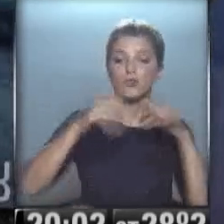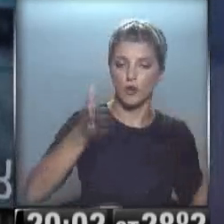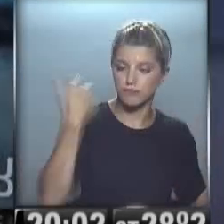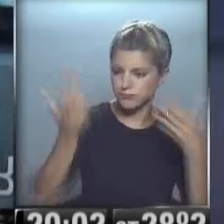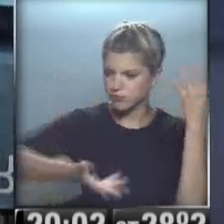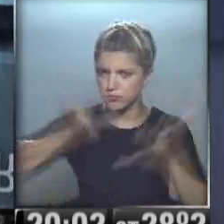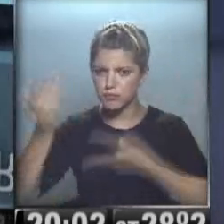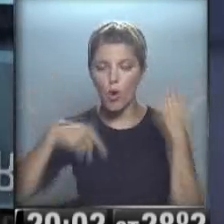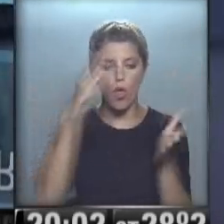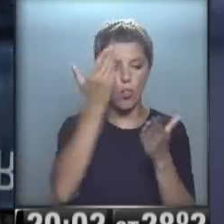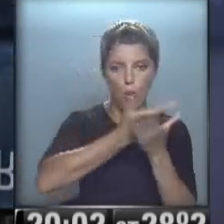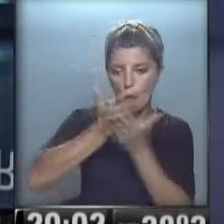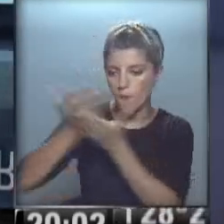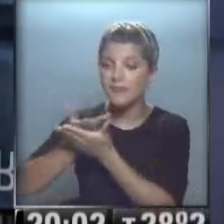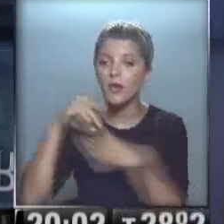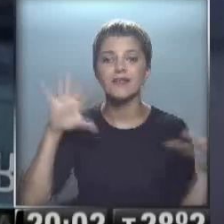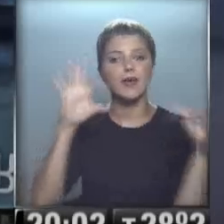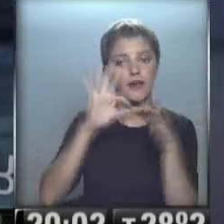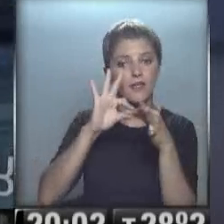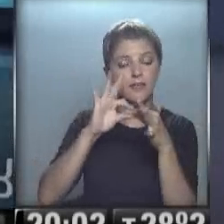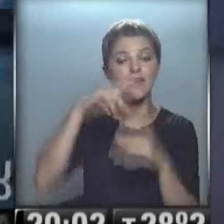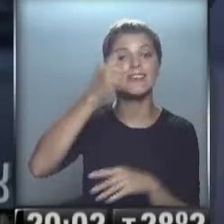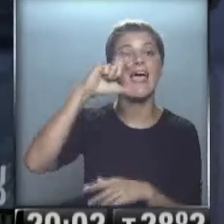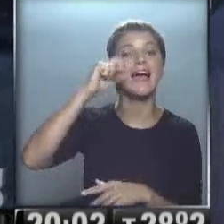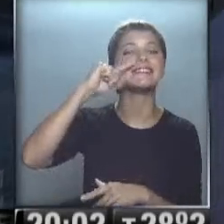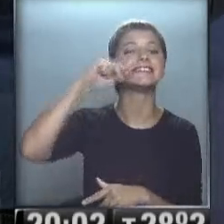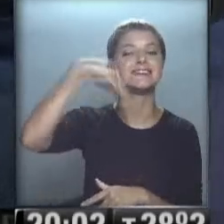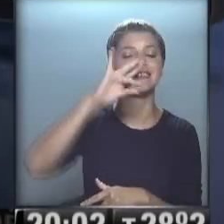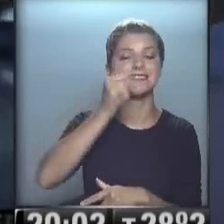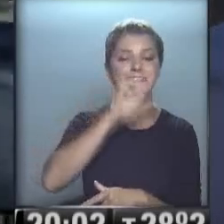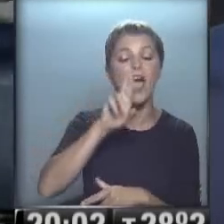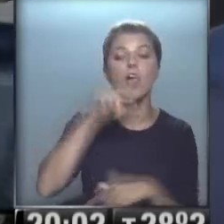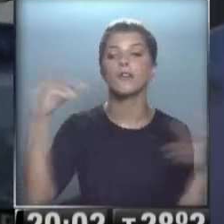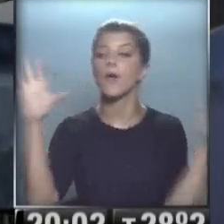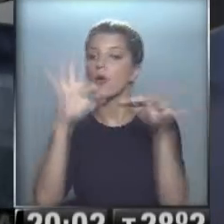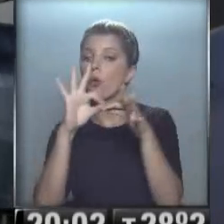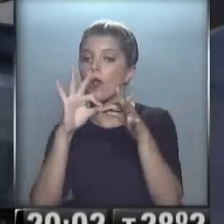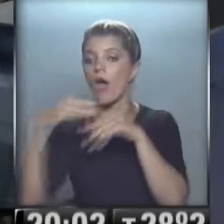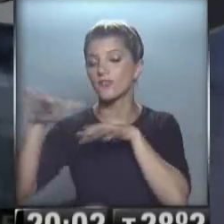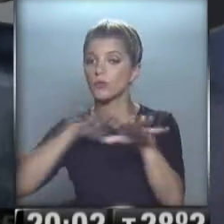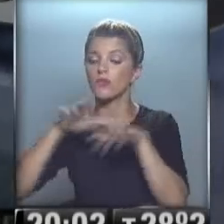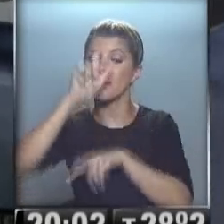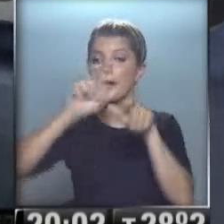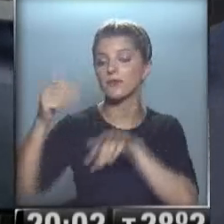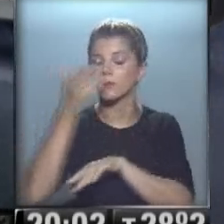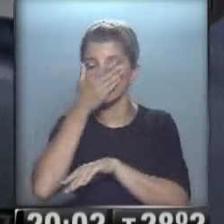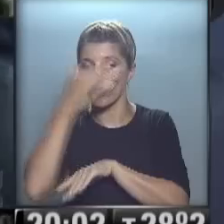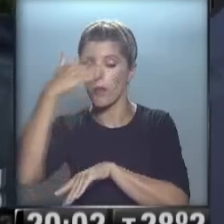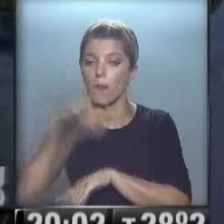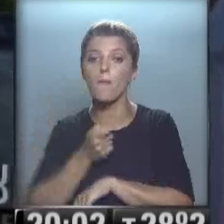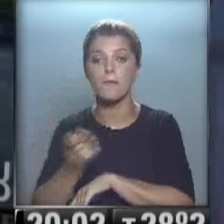documentación que vincula a la siderúrgica que dirigió Martínez de os con operativos para secuestrar y asesinar